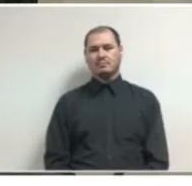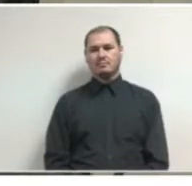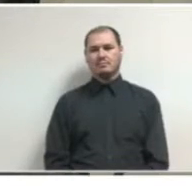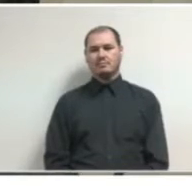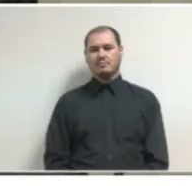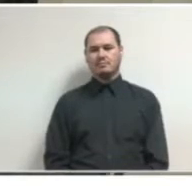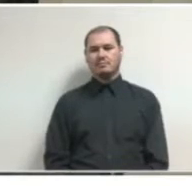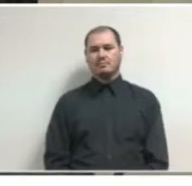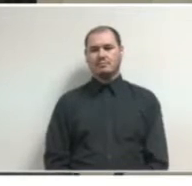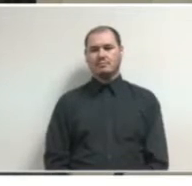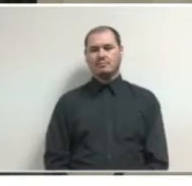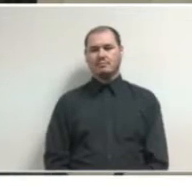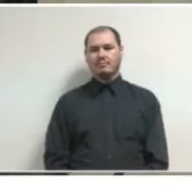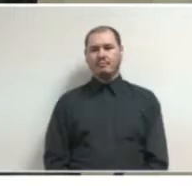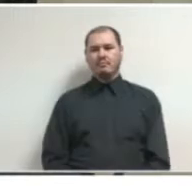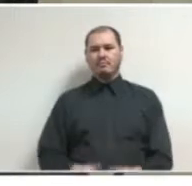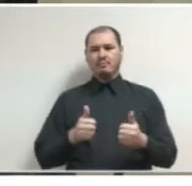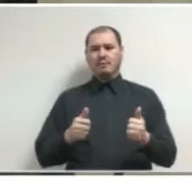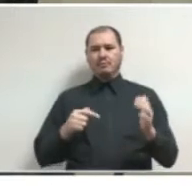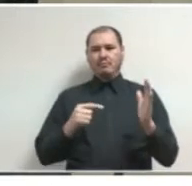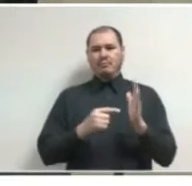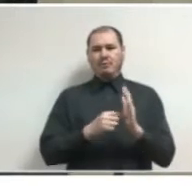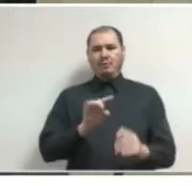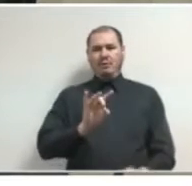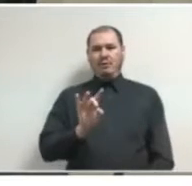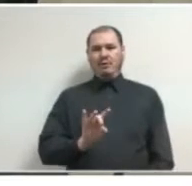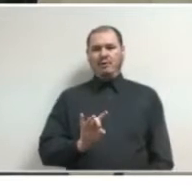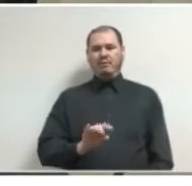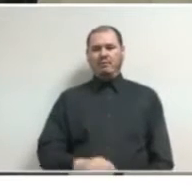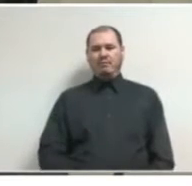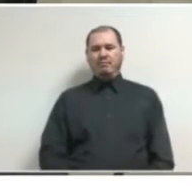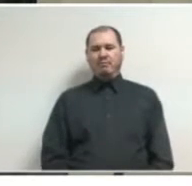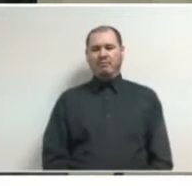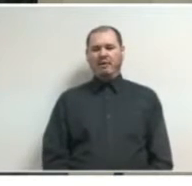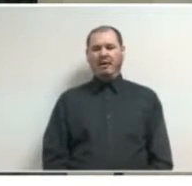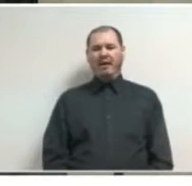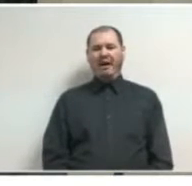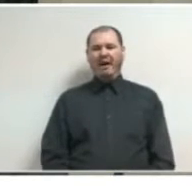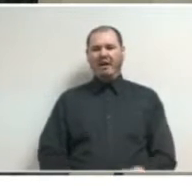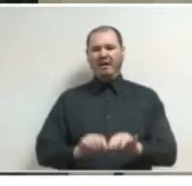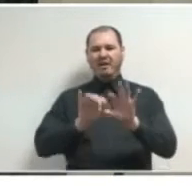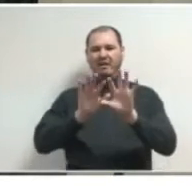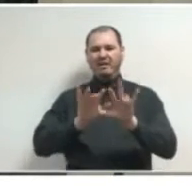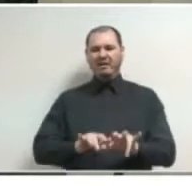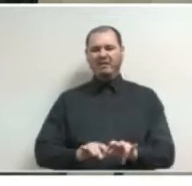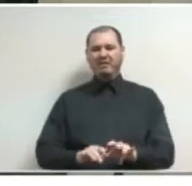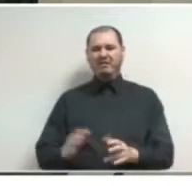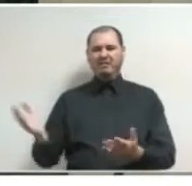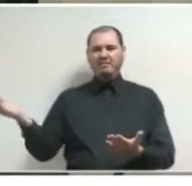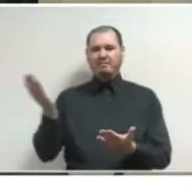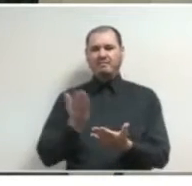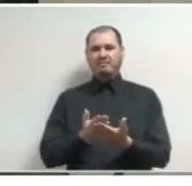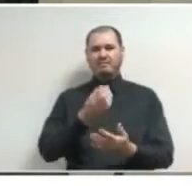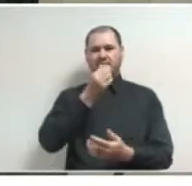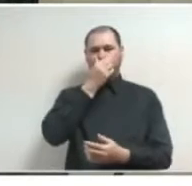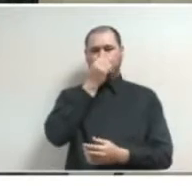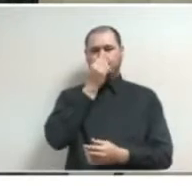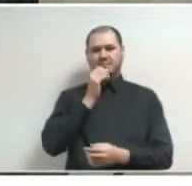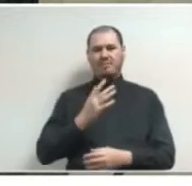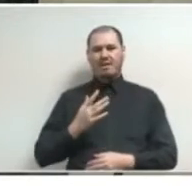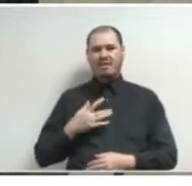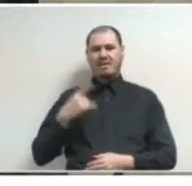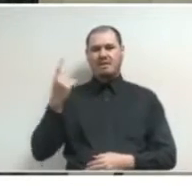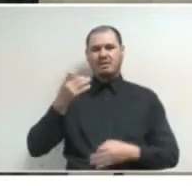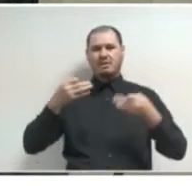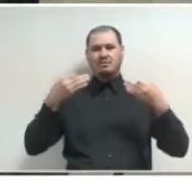coincidido Cámara. El orden del día es la nota. Ocho Jape, ya hubo el COPE, de Icuatía, Urucaba Coñande,